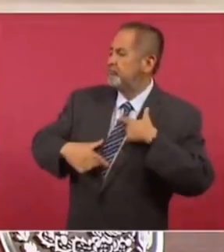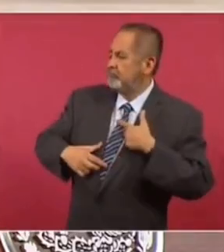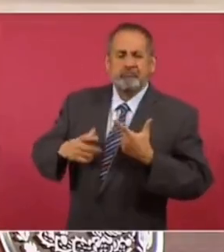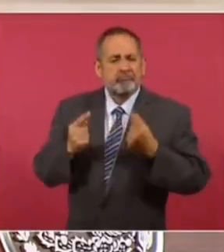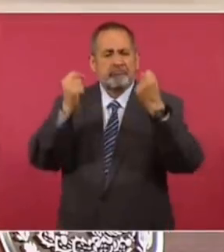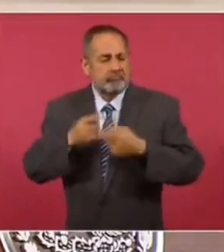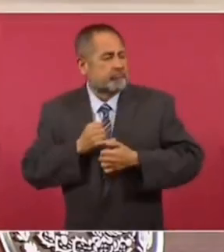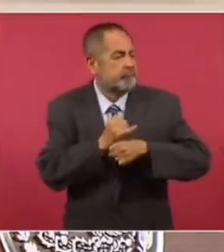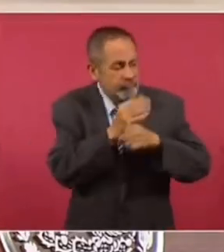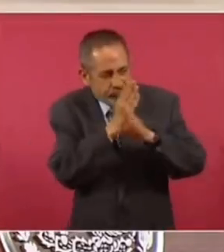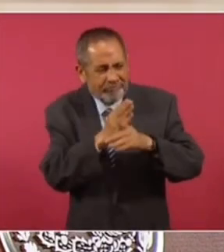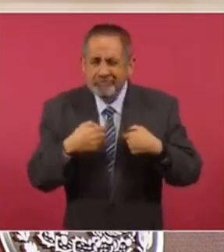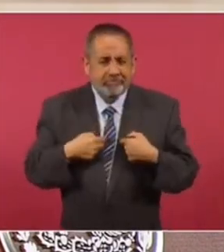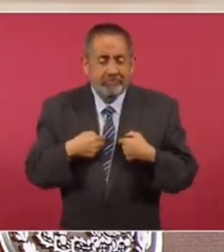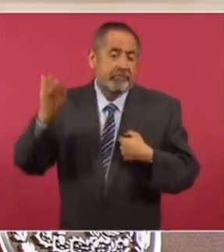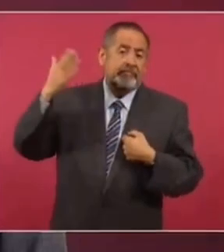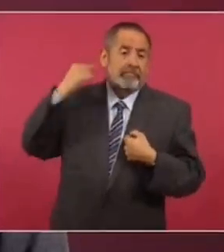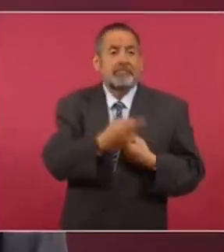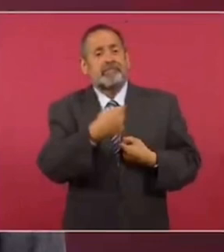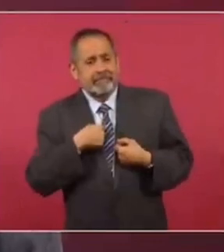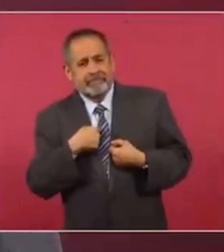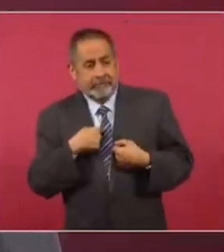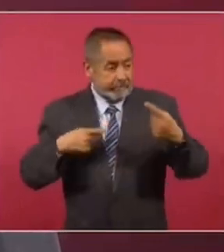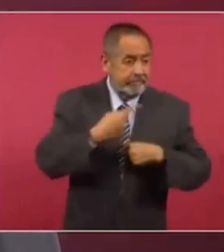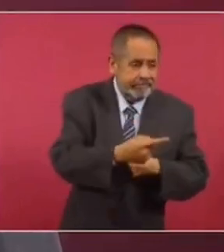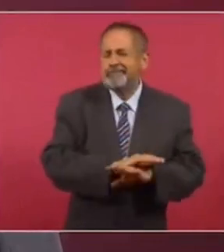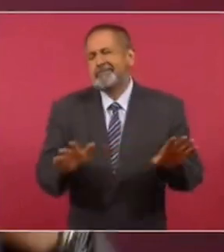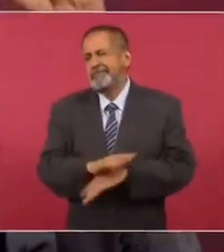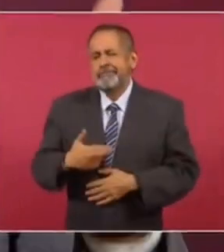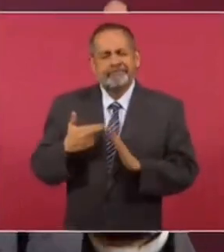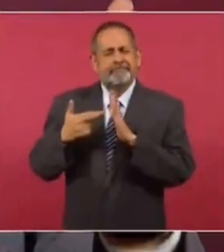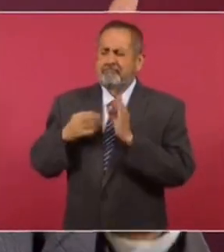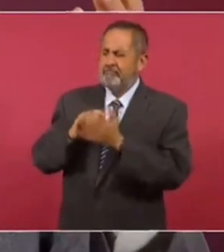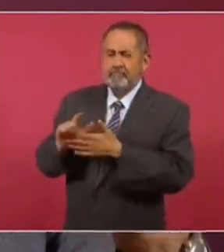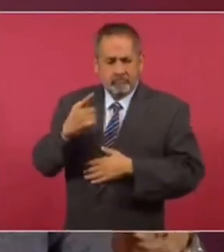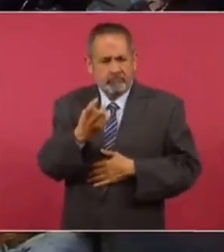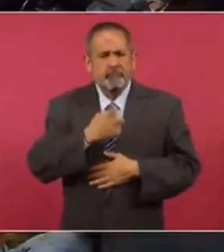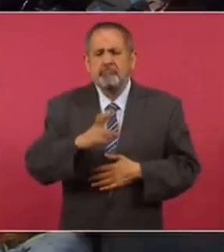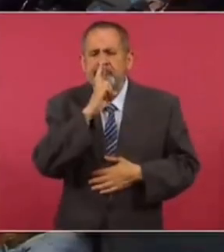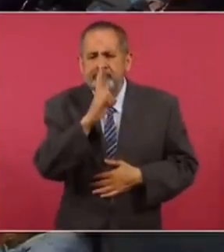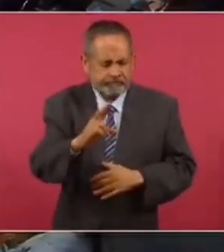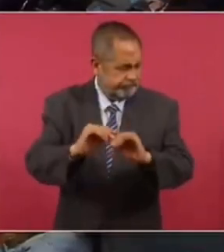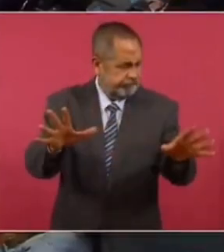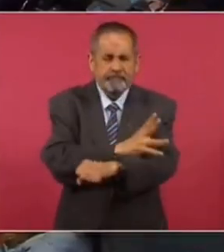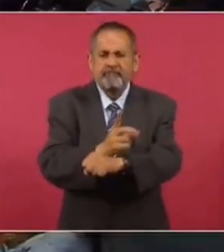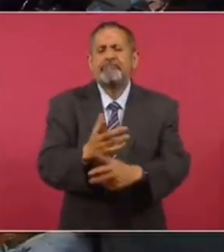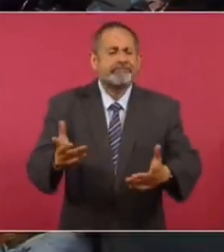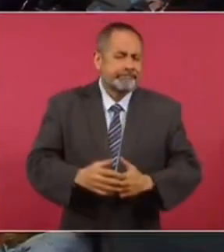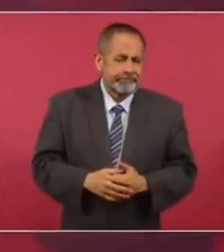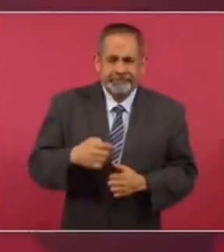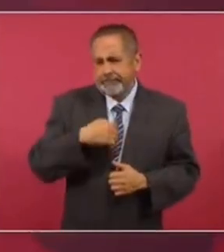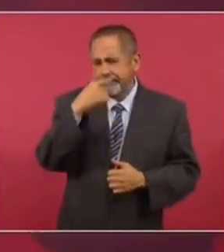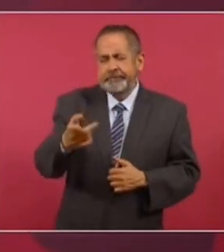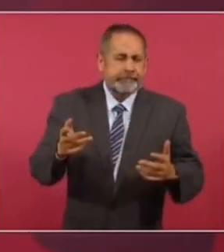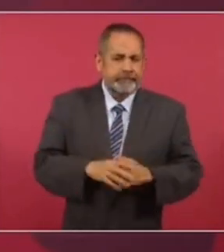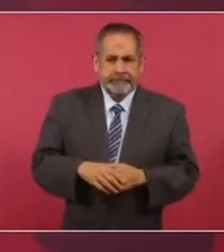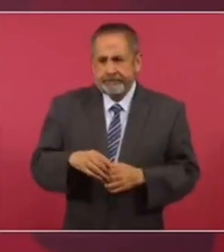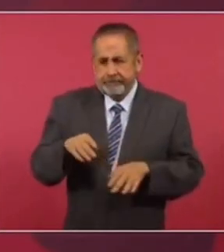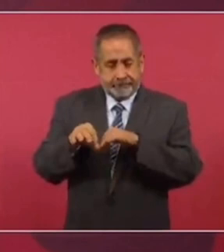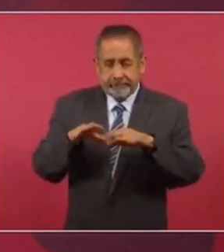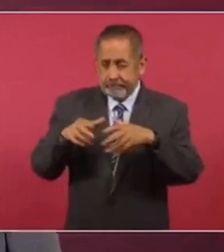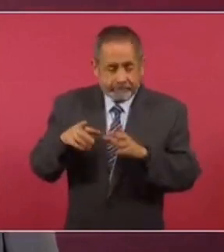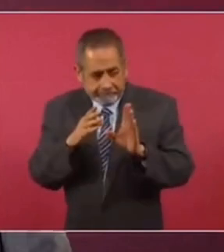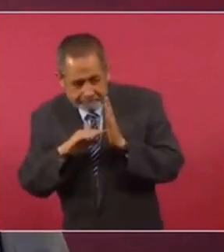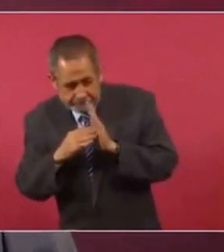que a nosotros nos hacían. Nosotros tenemos convicciones, tenemos principios. Por eso les puedo contestar como les estoy contestando y decirles que el trabajo que se